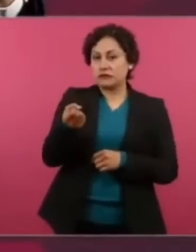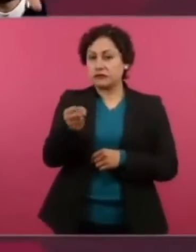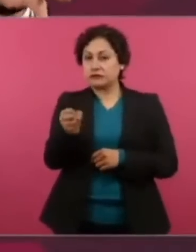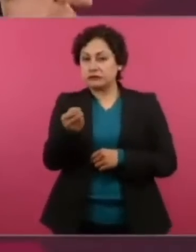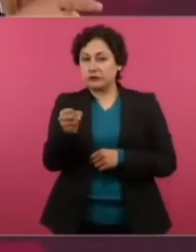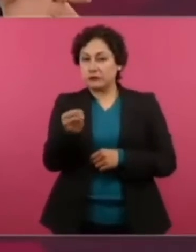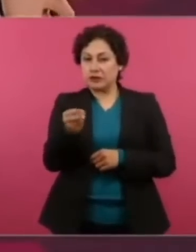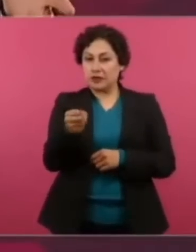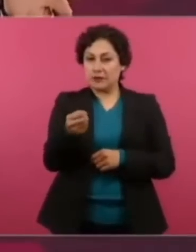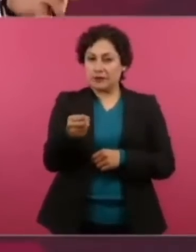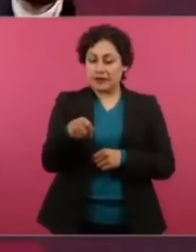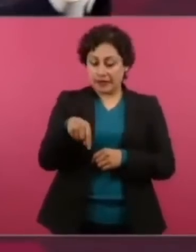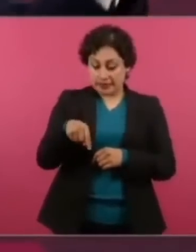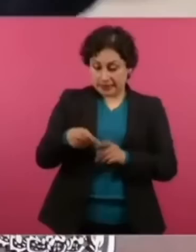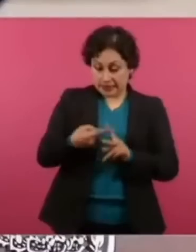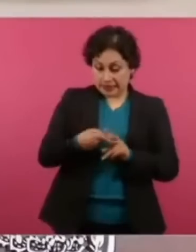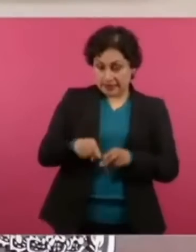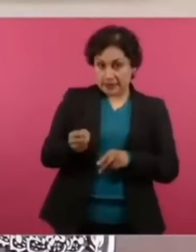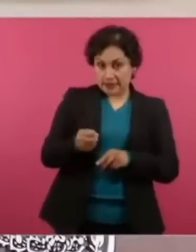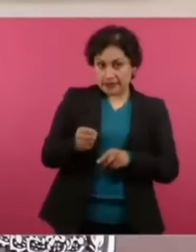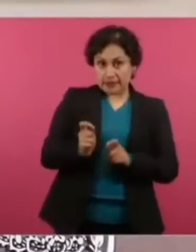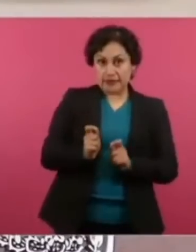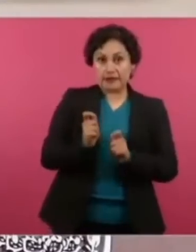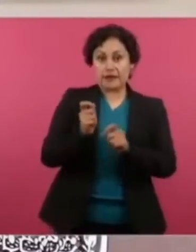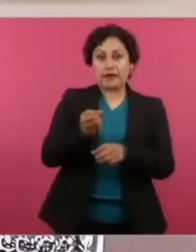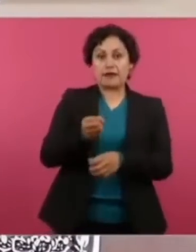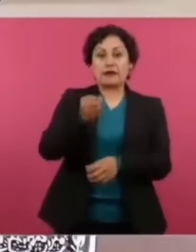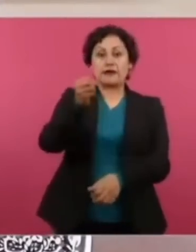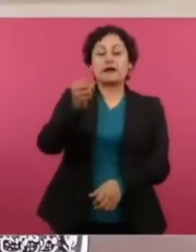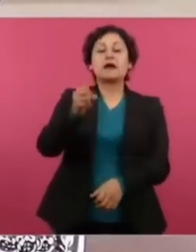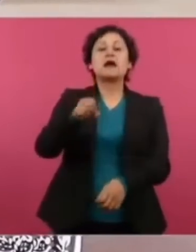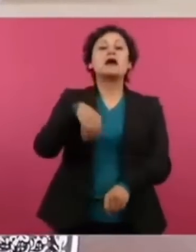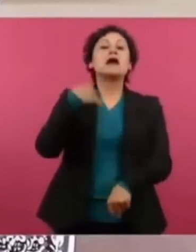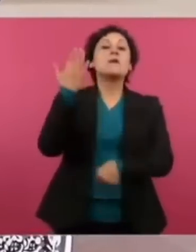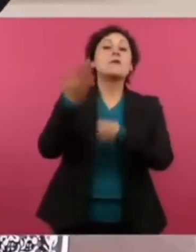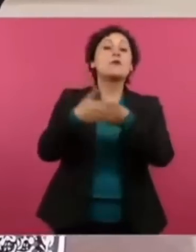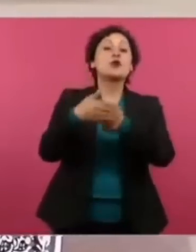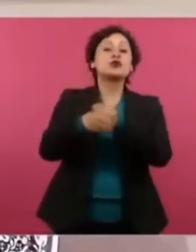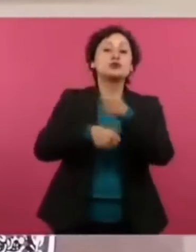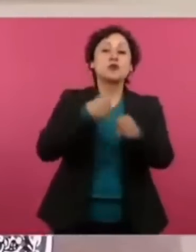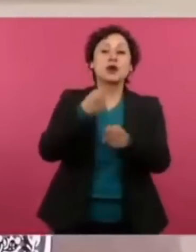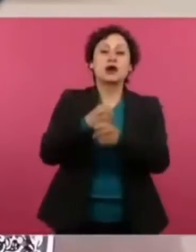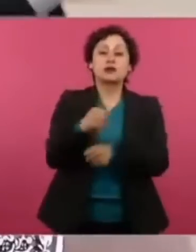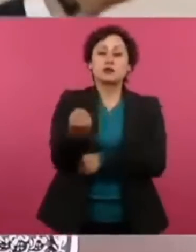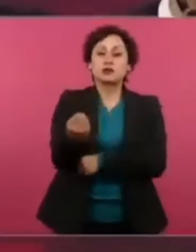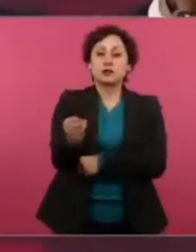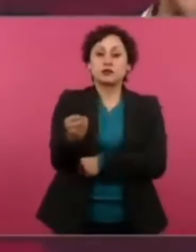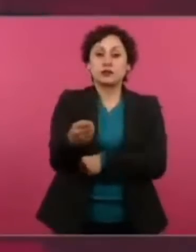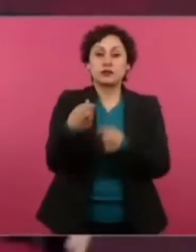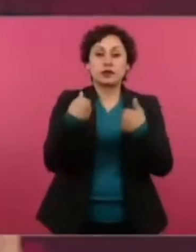septiembre, en principio de este septiembre. Sí. Y a finales del septiembre del año próximo, ya se